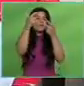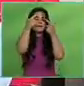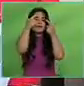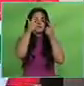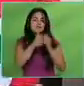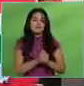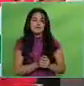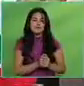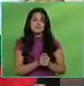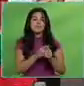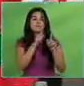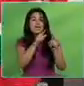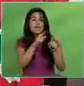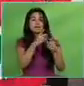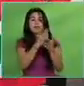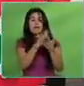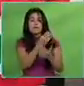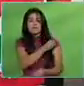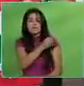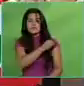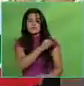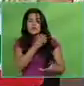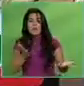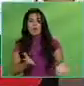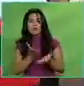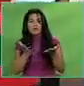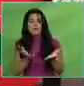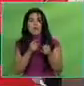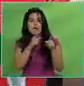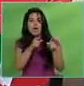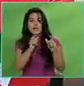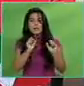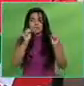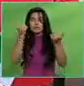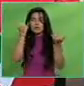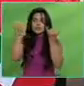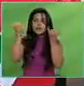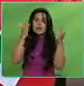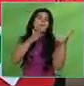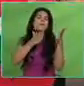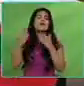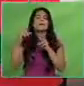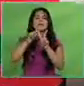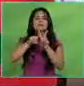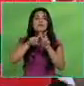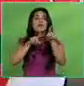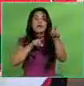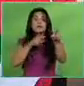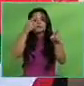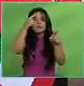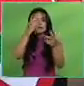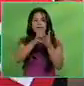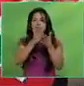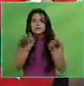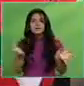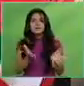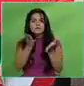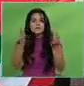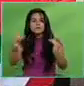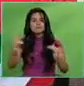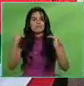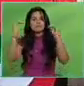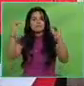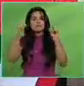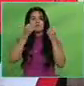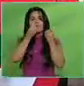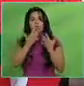Chávez, que nos motivó, que empezó a hacer esta gran misión, que la llevó hasta los niveles de éxito que